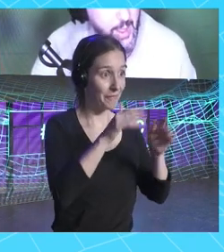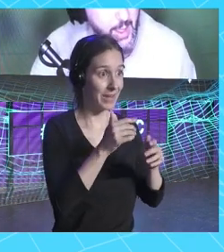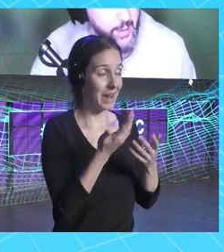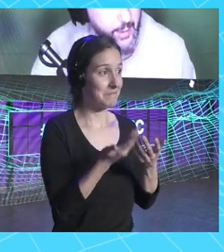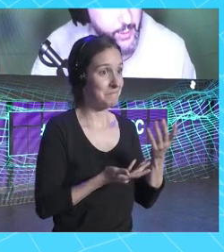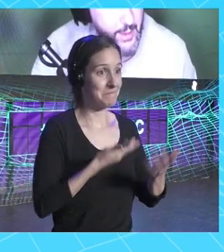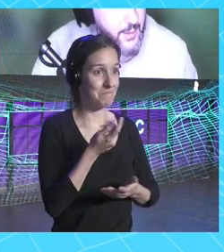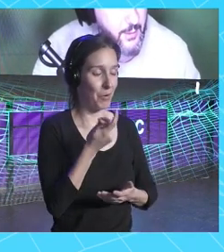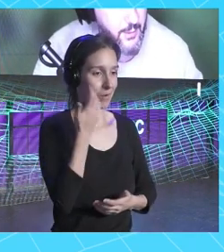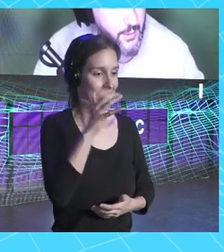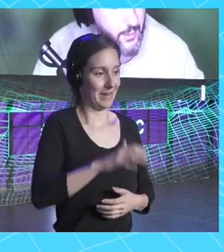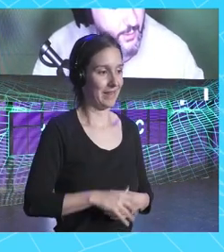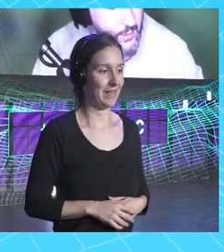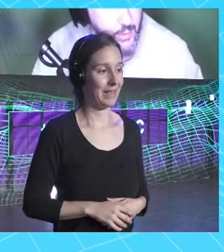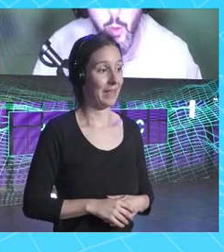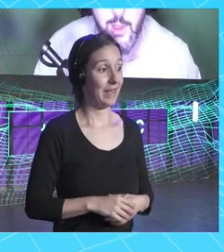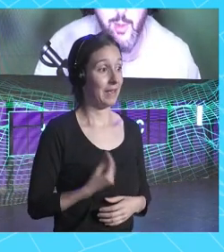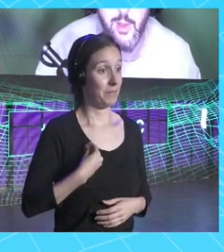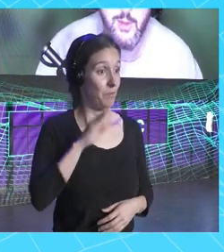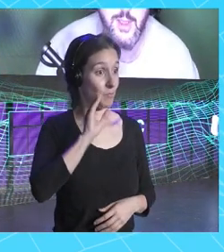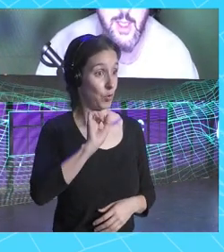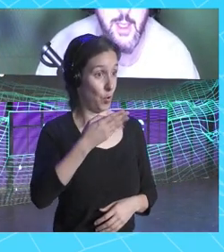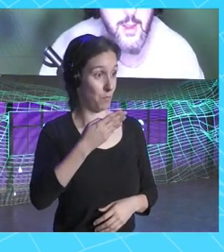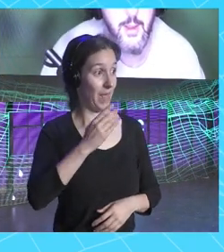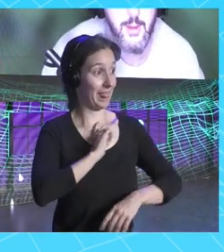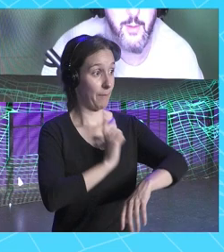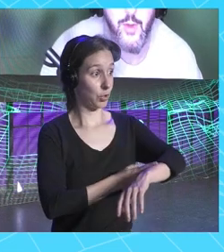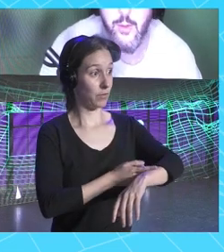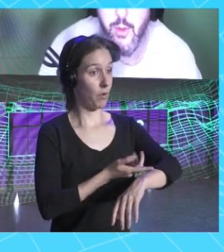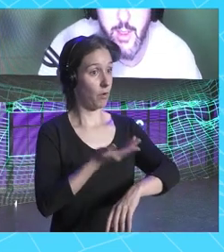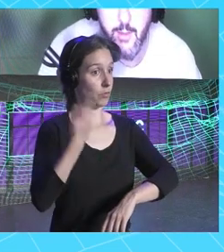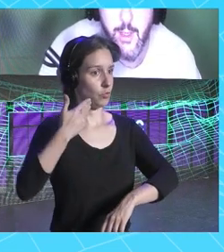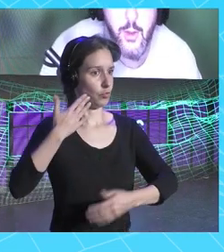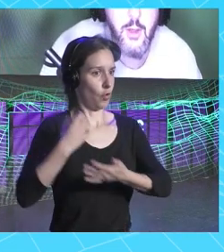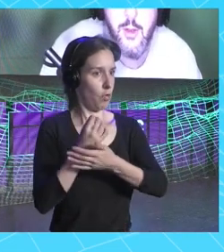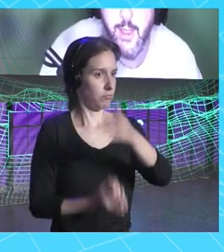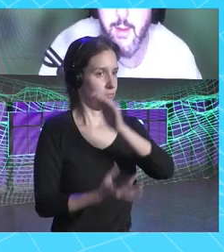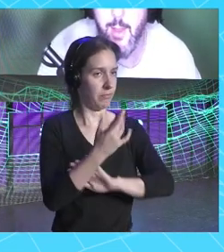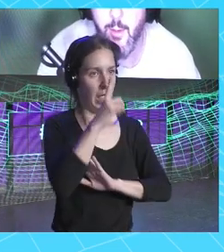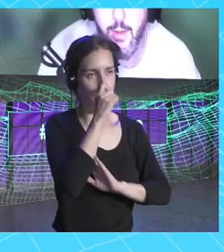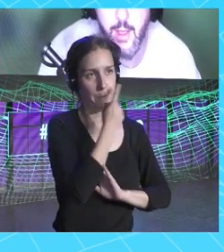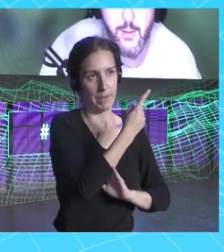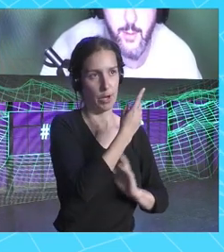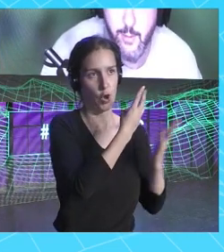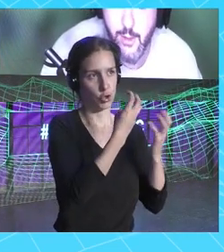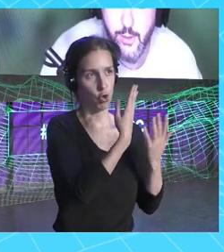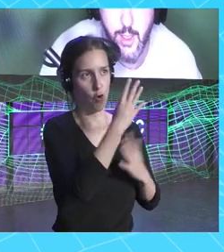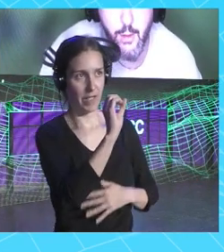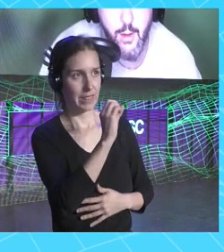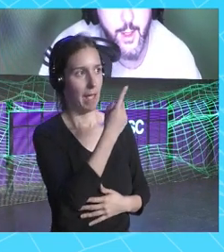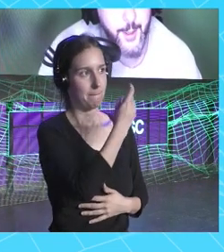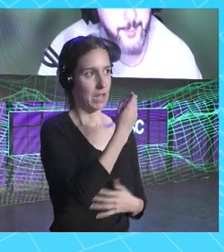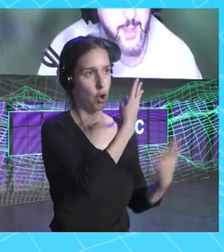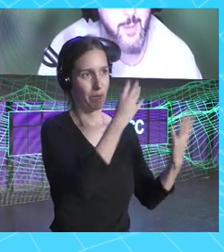una idea de decir ostras los clubes deportivos se fundaron todos en 1890-1900 1910